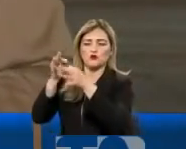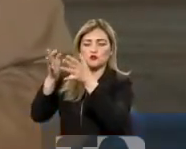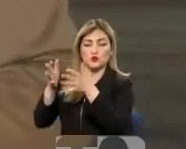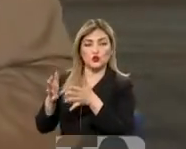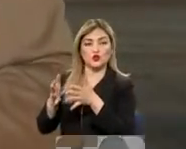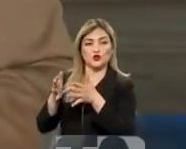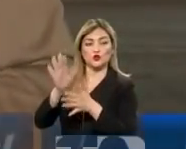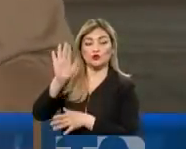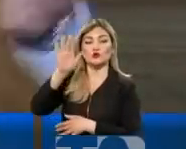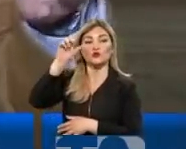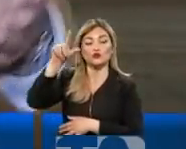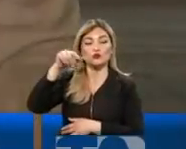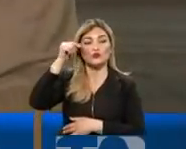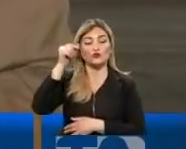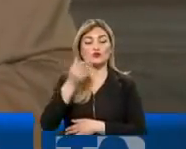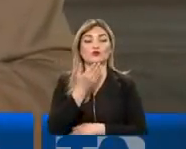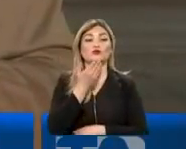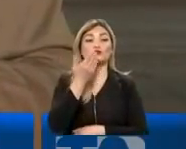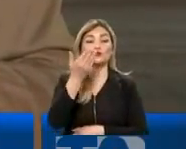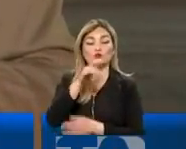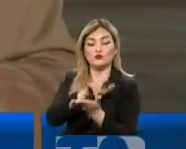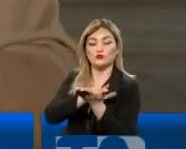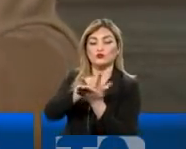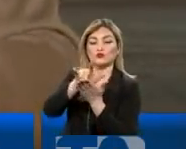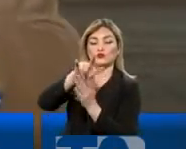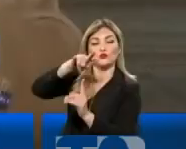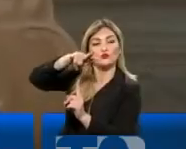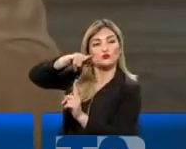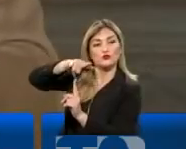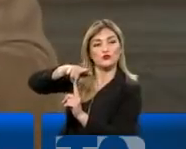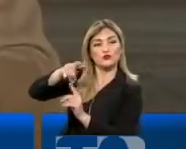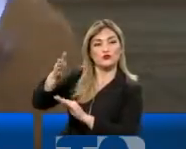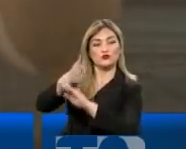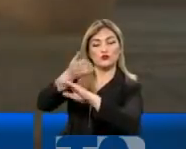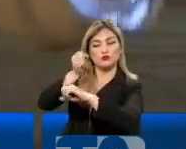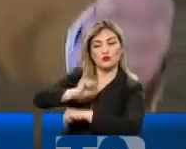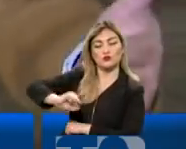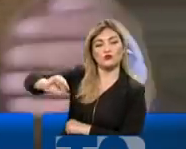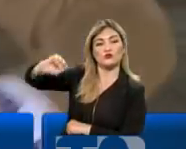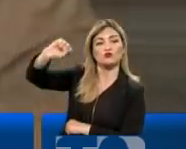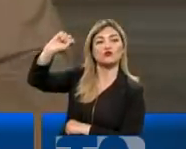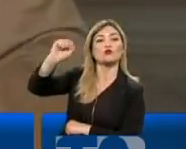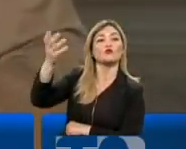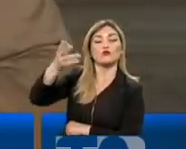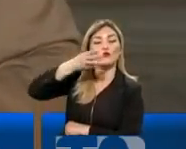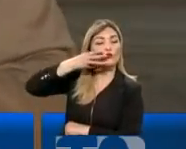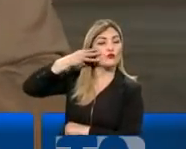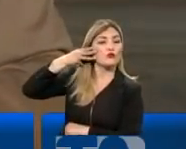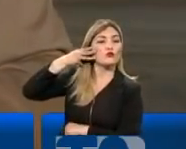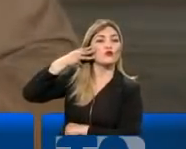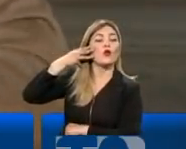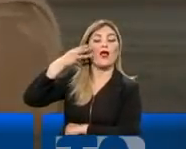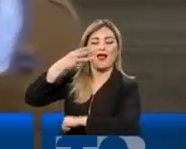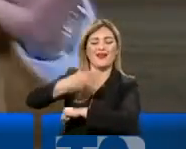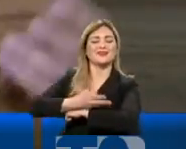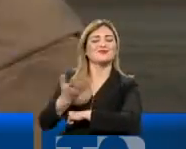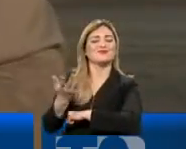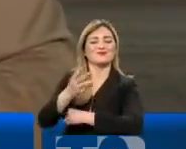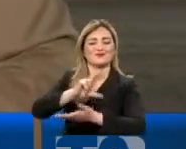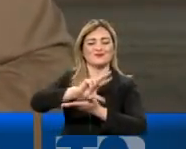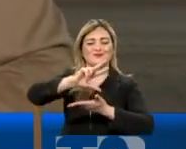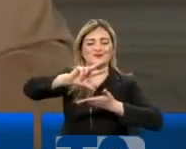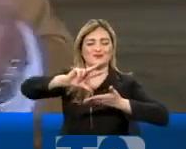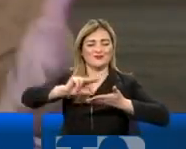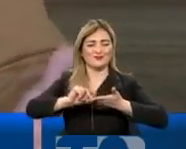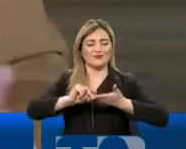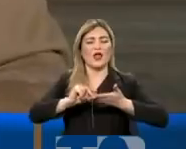funcionarios del gobierno. Lo hizo en el aeropuerto de Tababela previo a su viaje hacia la Amazonía, donde presidió la